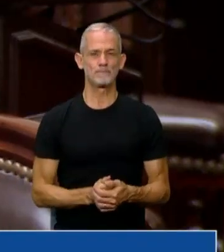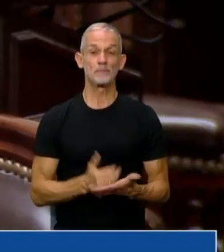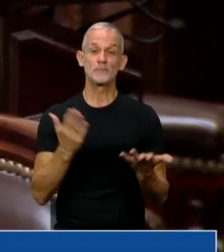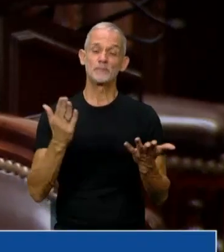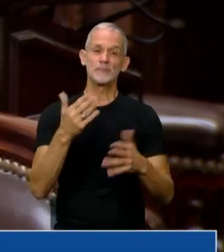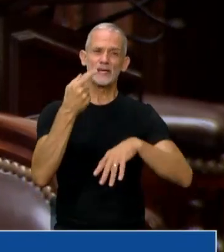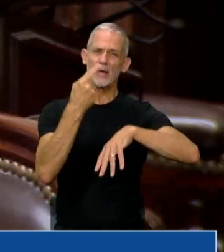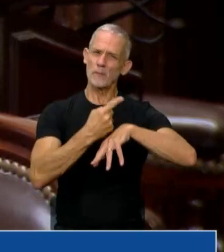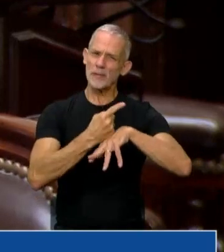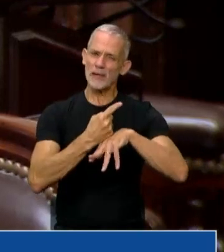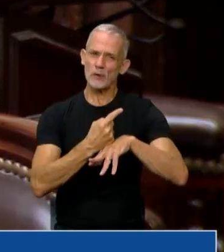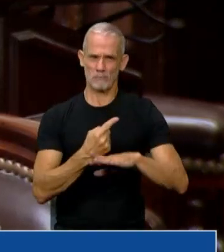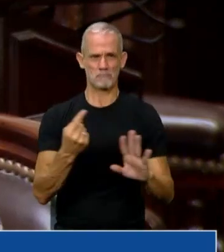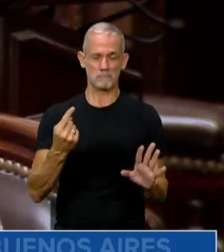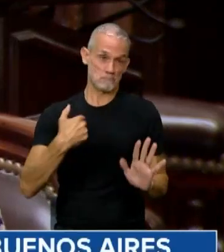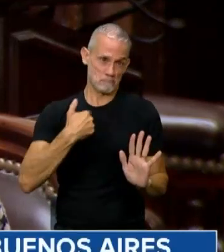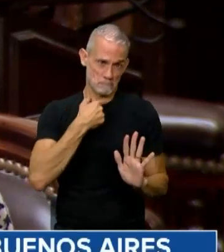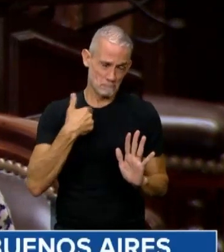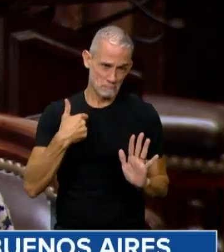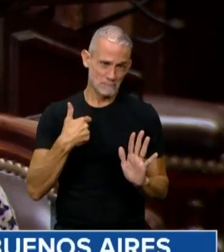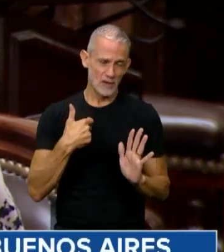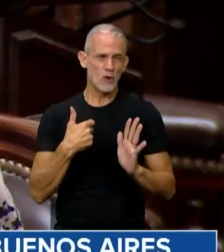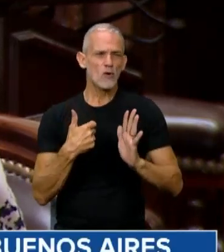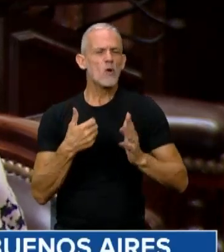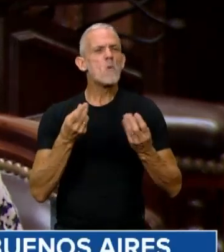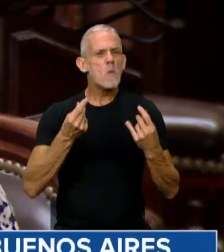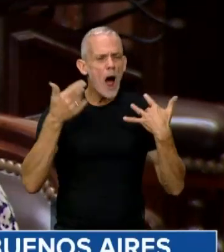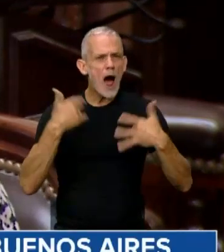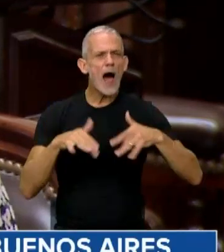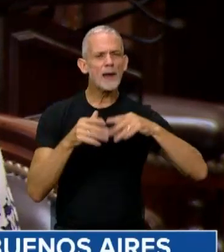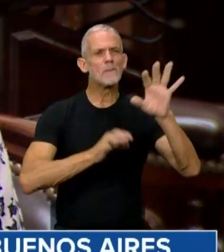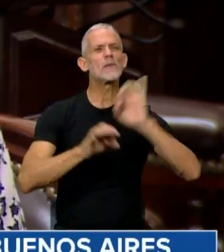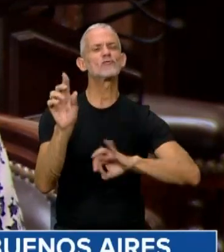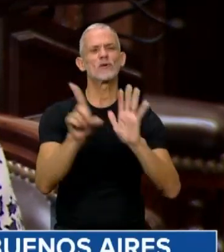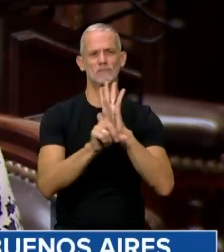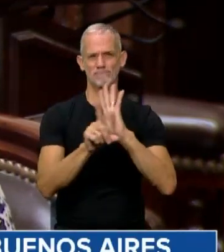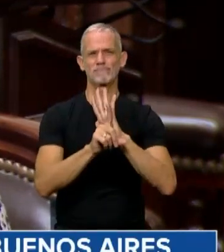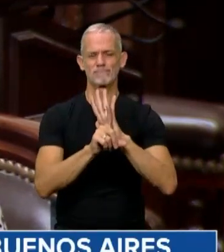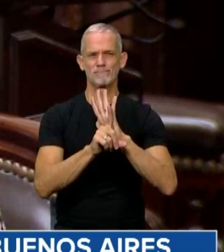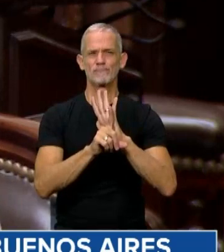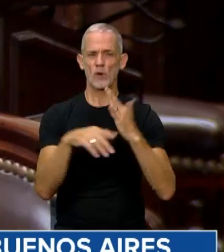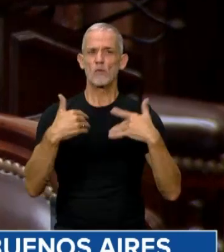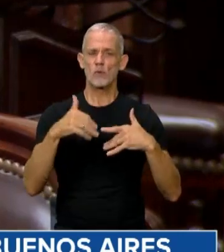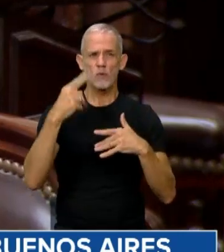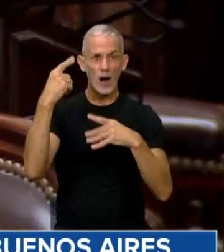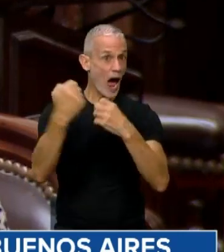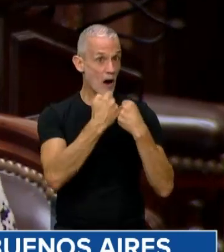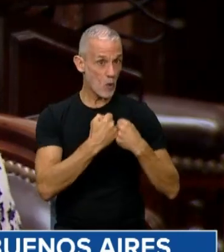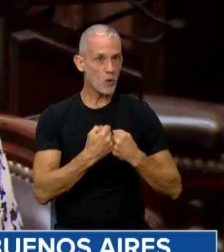Quiero empezar destacando en realidad el gran valor que este proyecto tiene por el alto